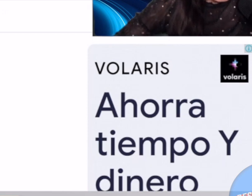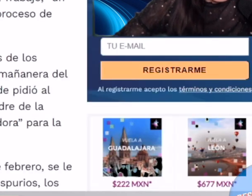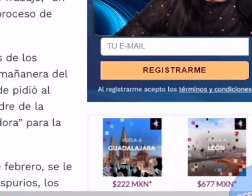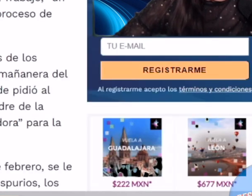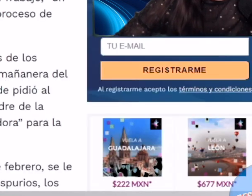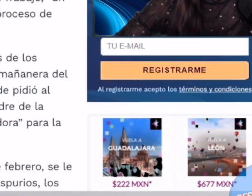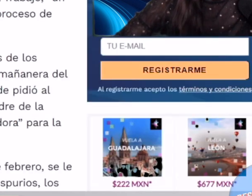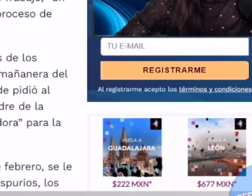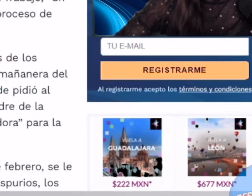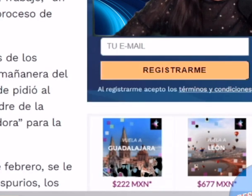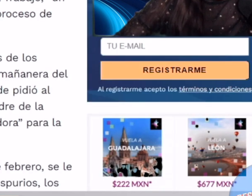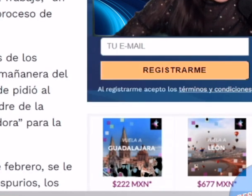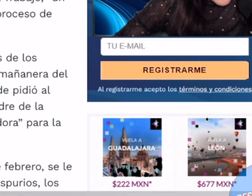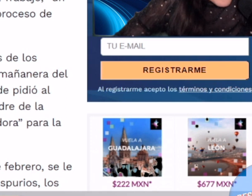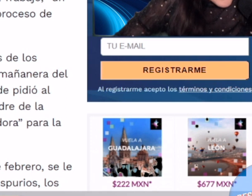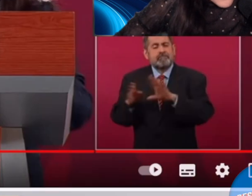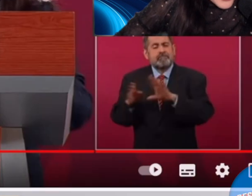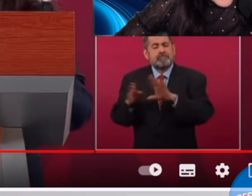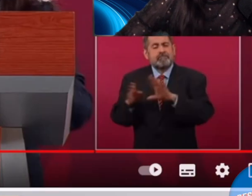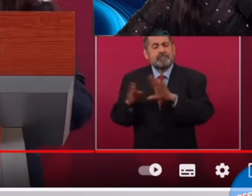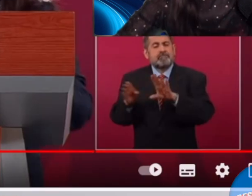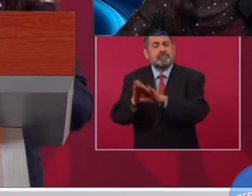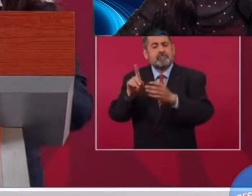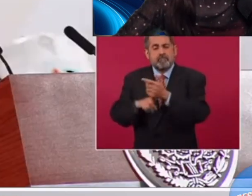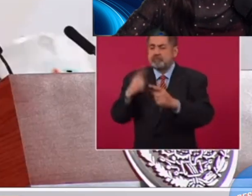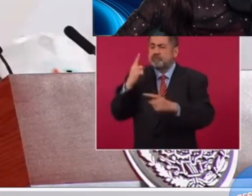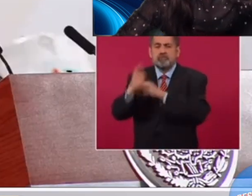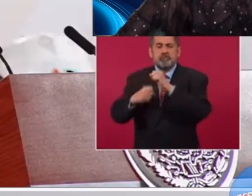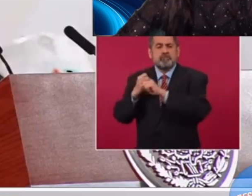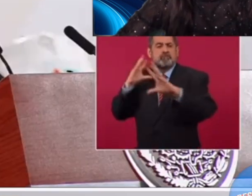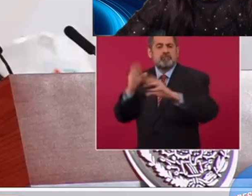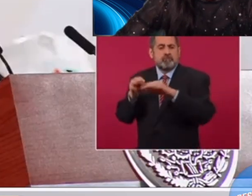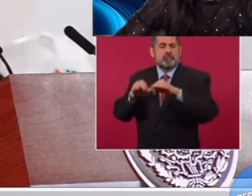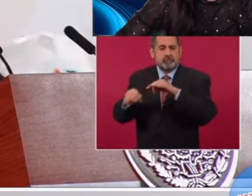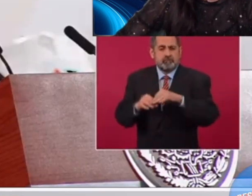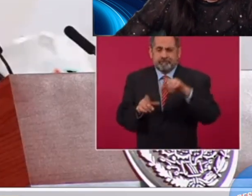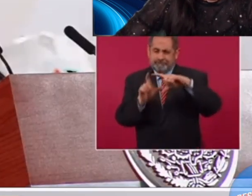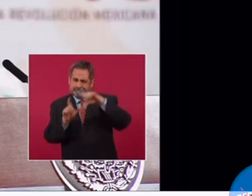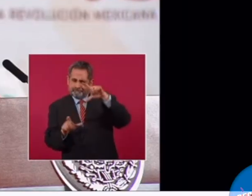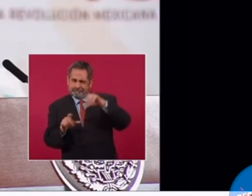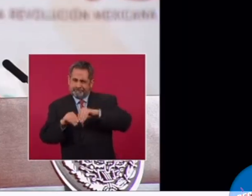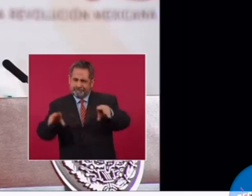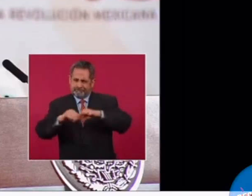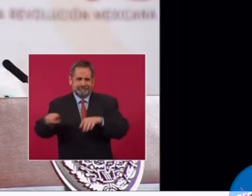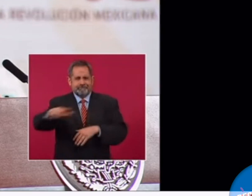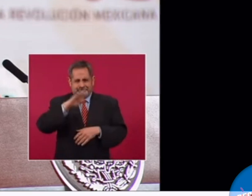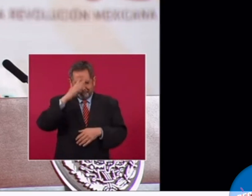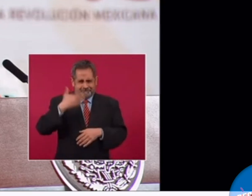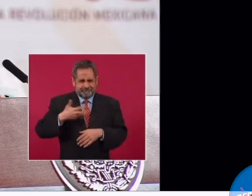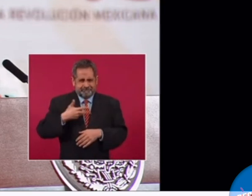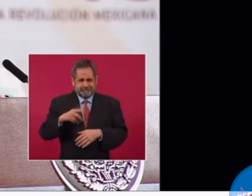fue Villaverde Acevedo. Vamos a escuchar. Un año trabajando, este tríptico ya se los he hecho llegar, y por